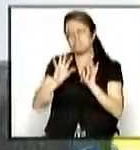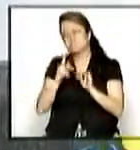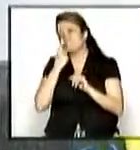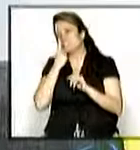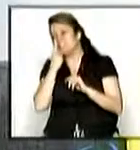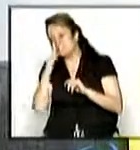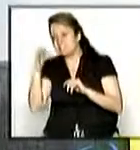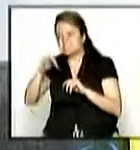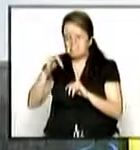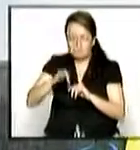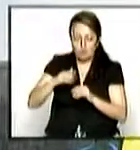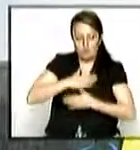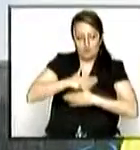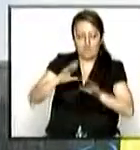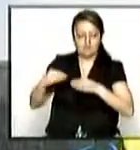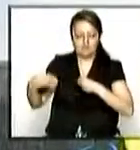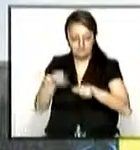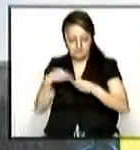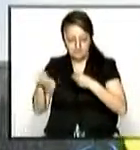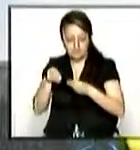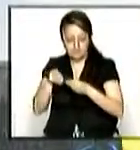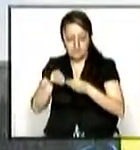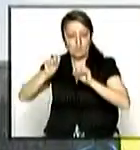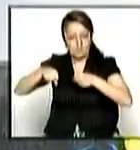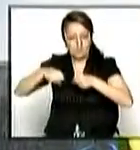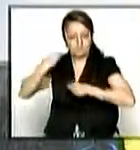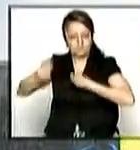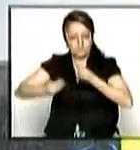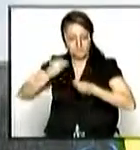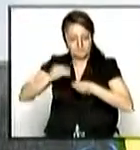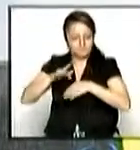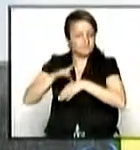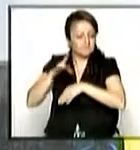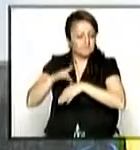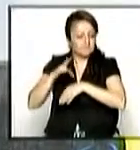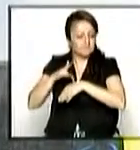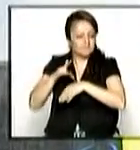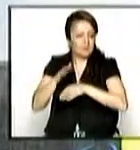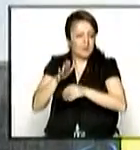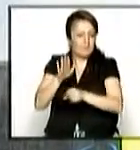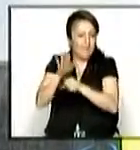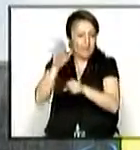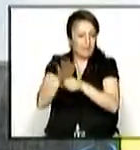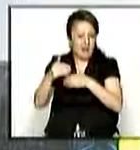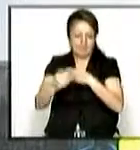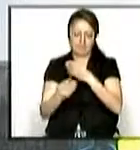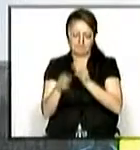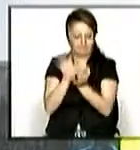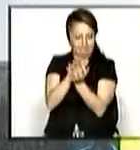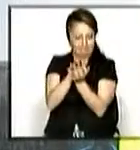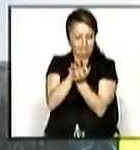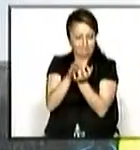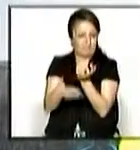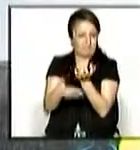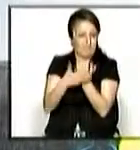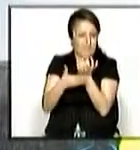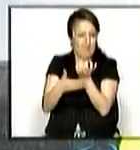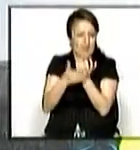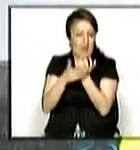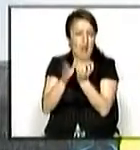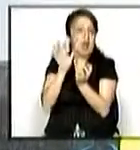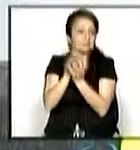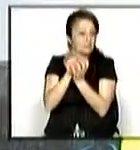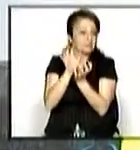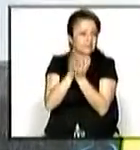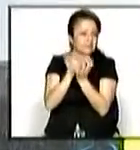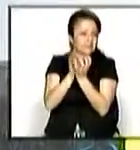de acrílico, las flexibles, permiten un estímulo por el golpeteo constante del proceso de la masticación o de